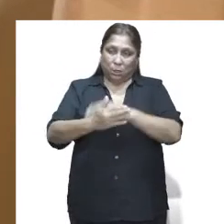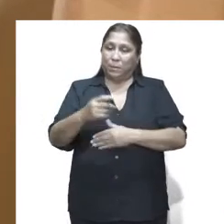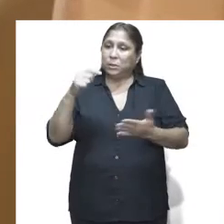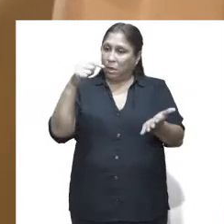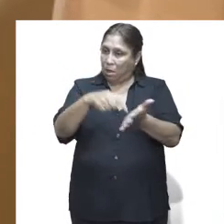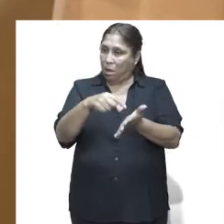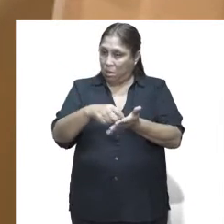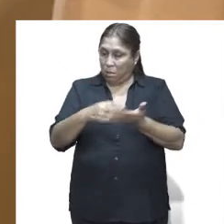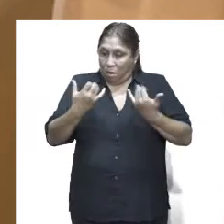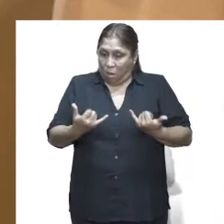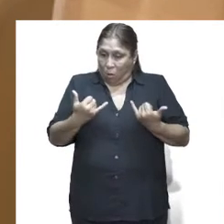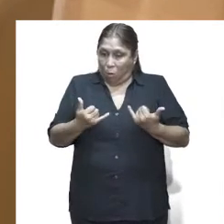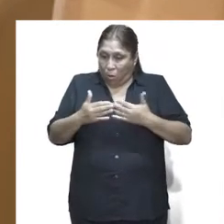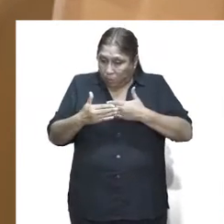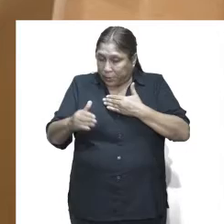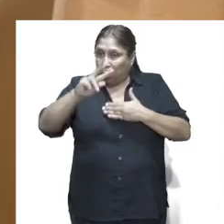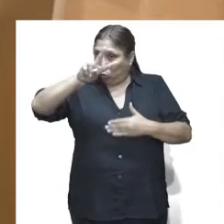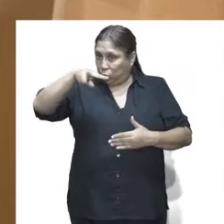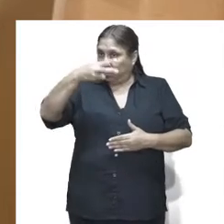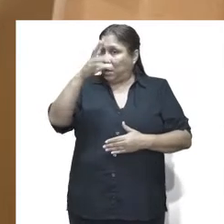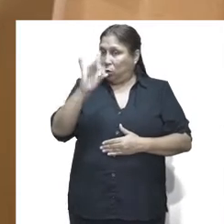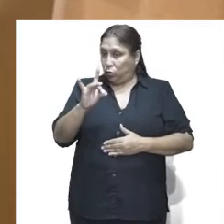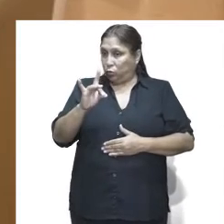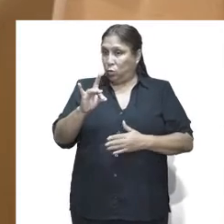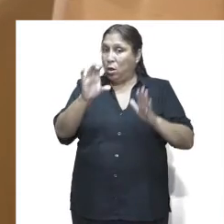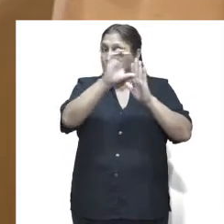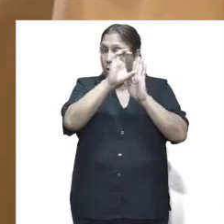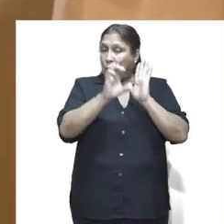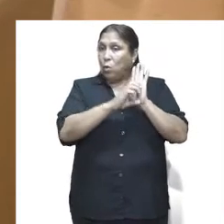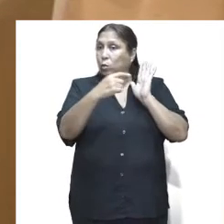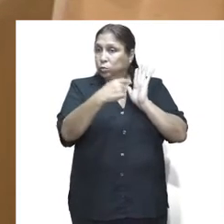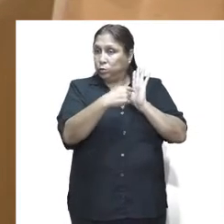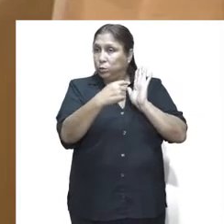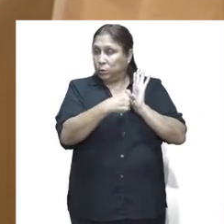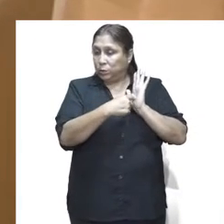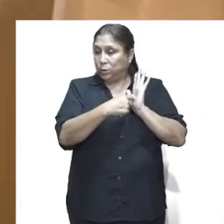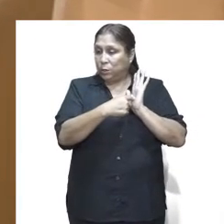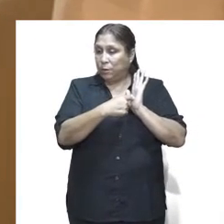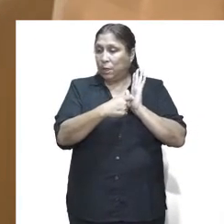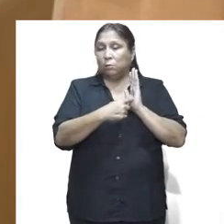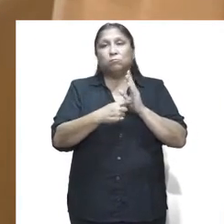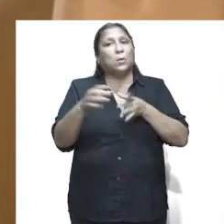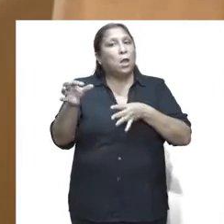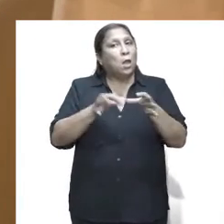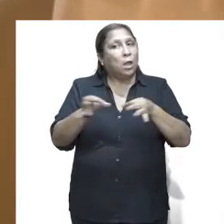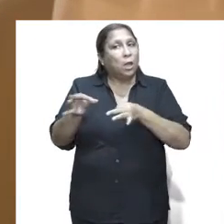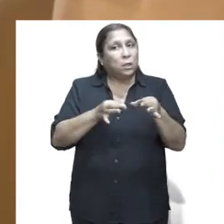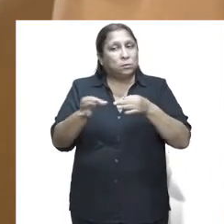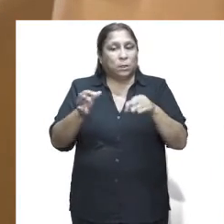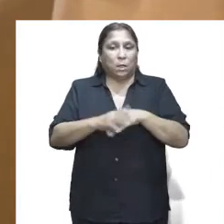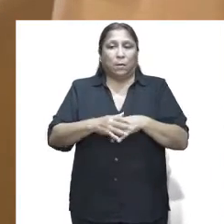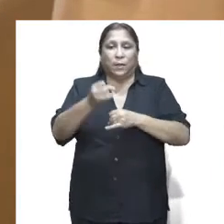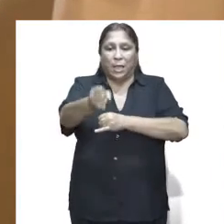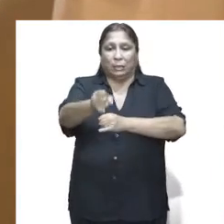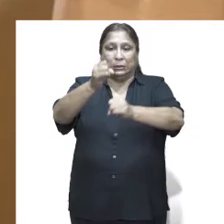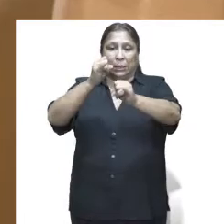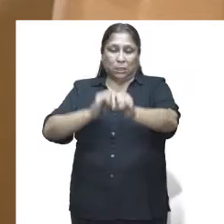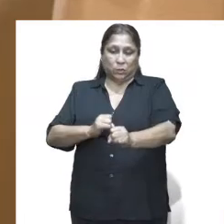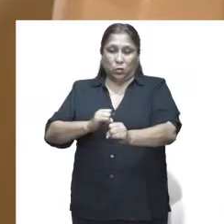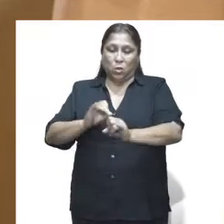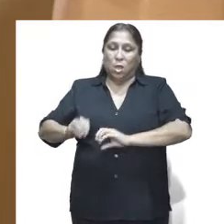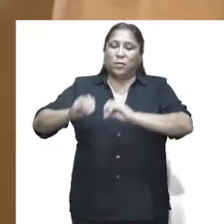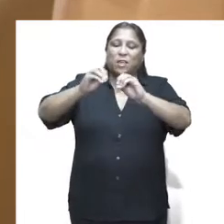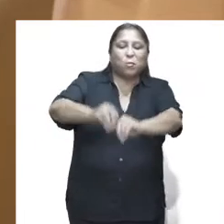vigente en nuestro país desde el año 2008. Nuestro Código Civil hablaba de interdicción, ¿no? Del nombramiento de